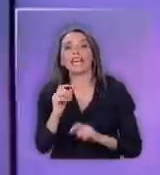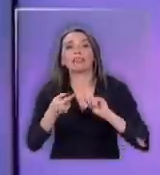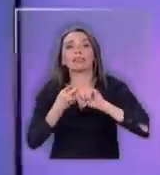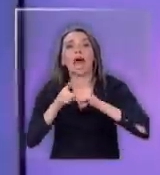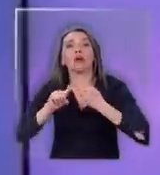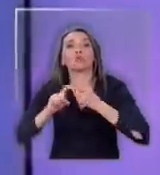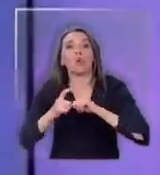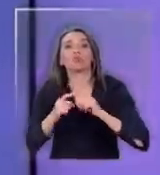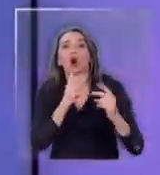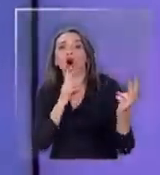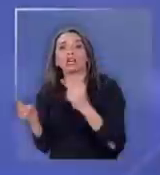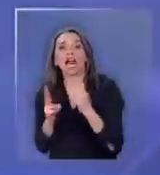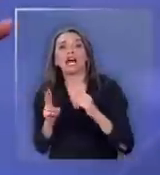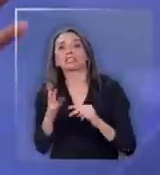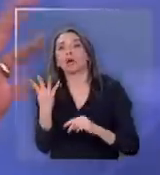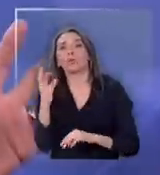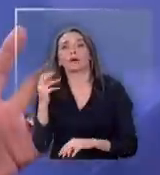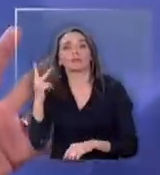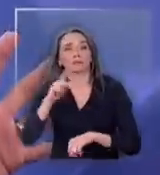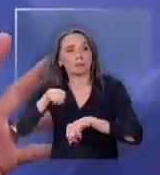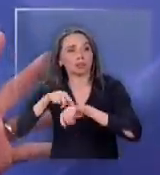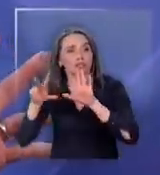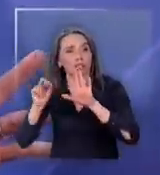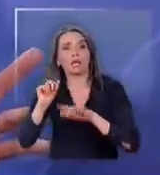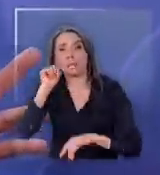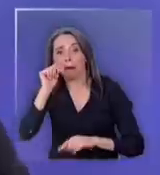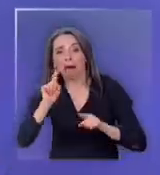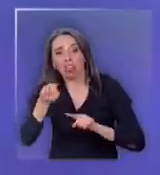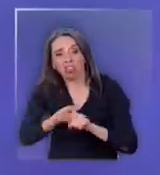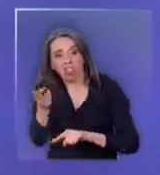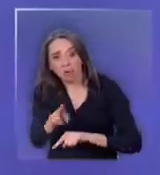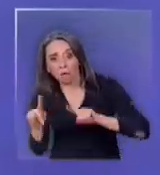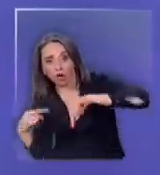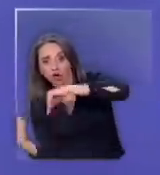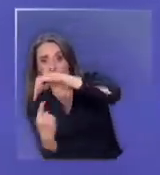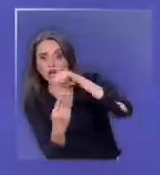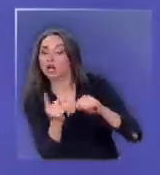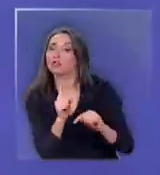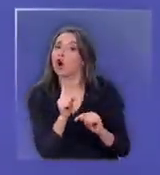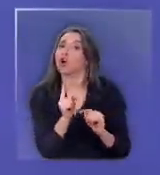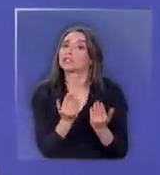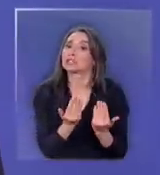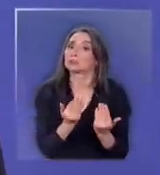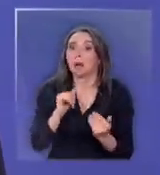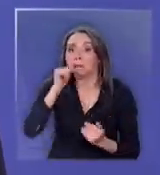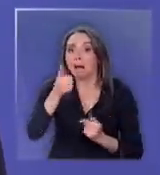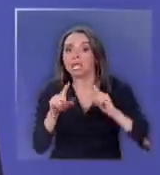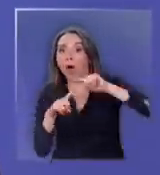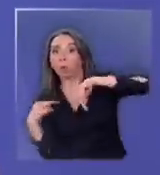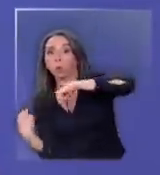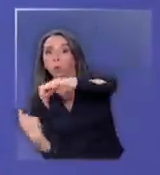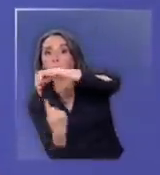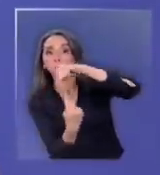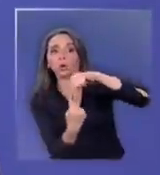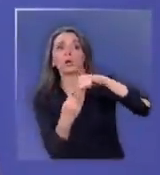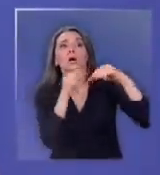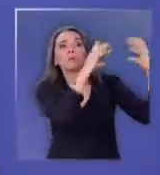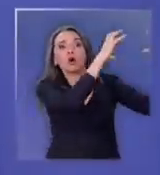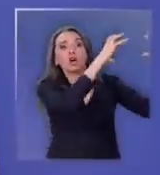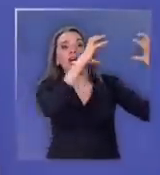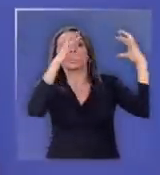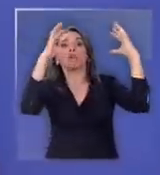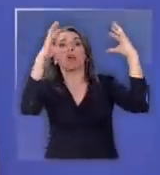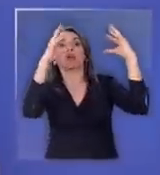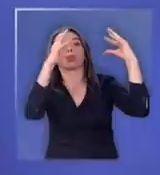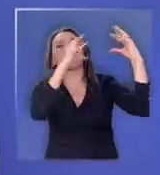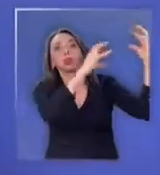como rachas. ¿Podríamos tener nuevamente tornados mañana? No esperamos que tengamos tornados para el día de mañana. Esta condición ya se debilita y está pasando, de